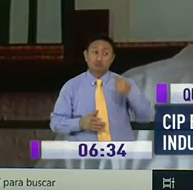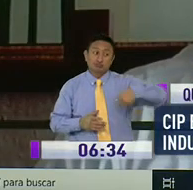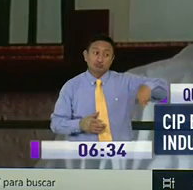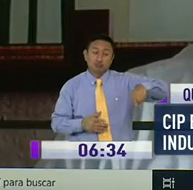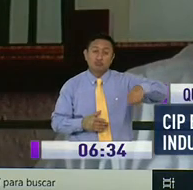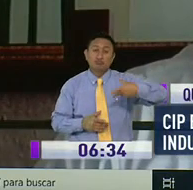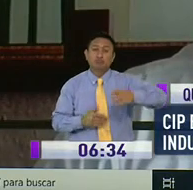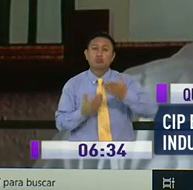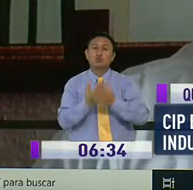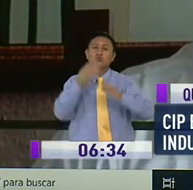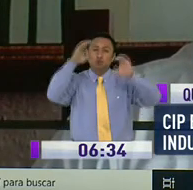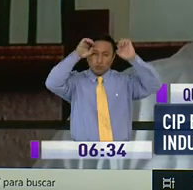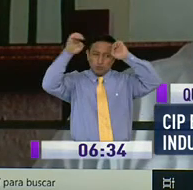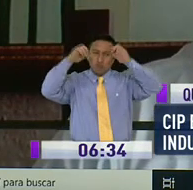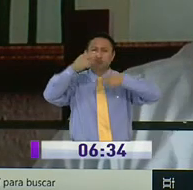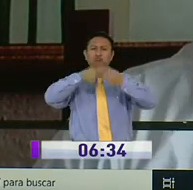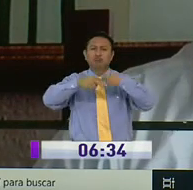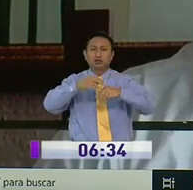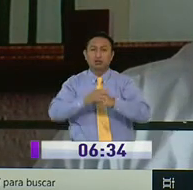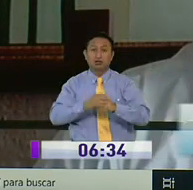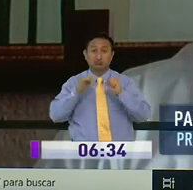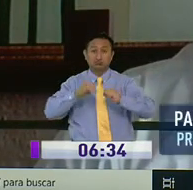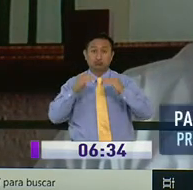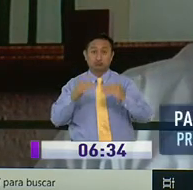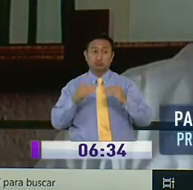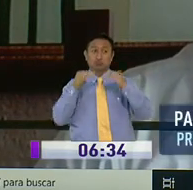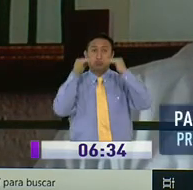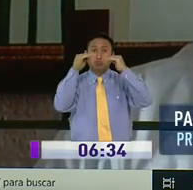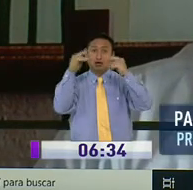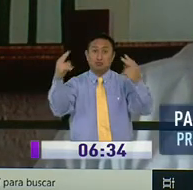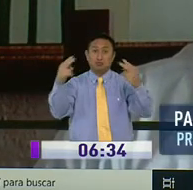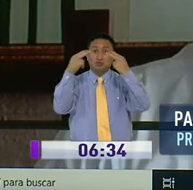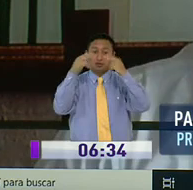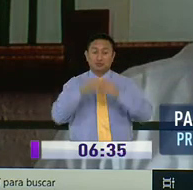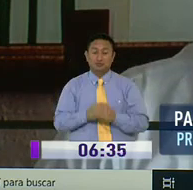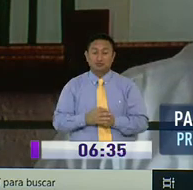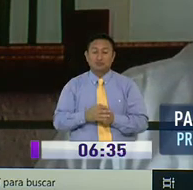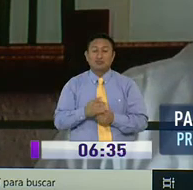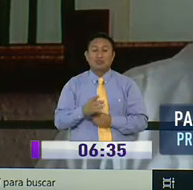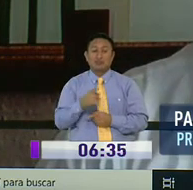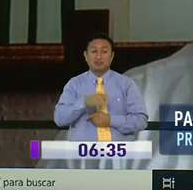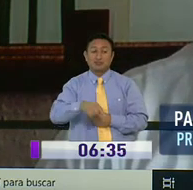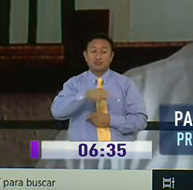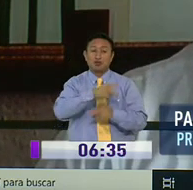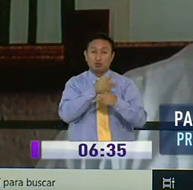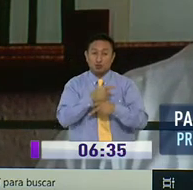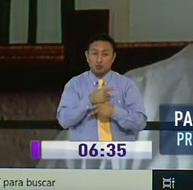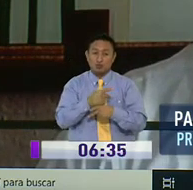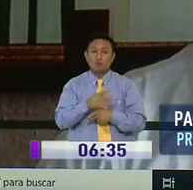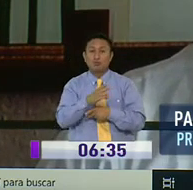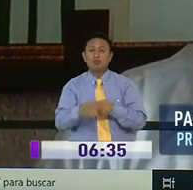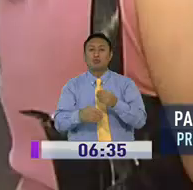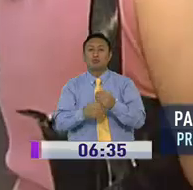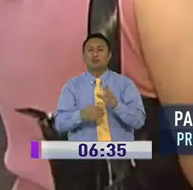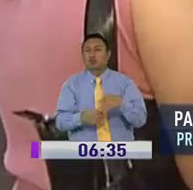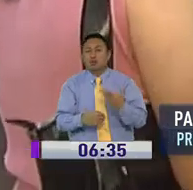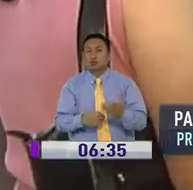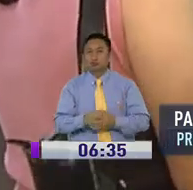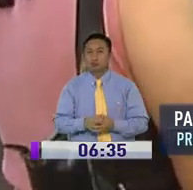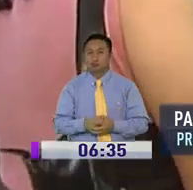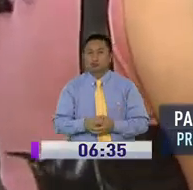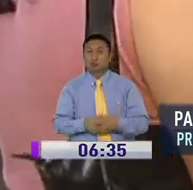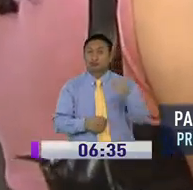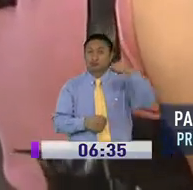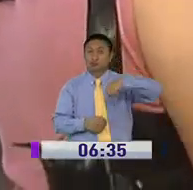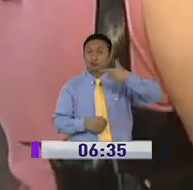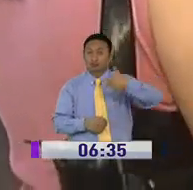en unas estrategias de venta, unas estrategias de posicionamiento, unas estrategias de agregar valor a la producción que nosotros hacemos. Para